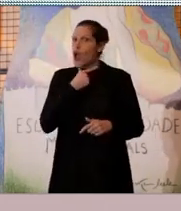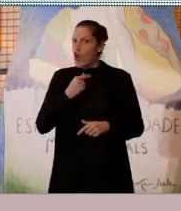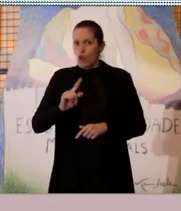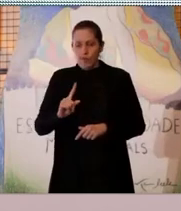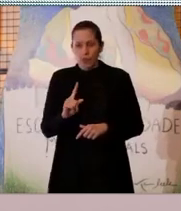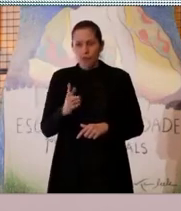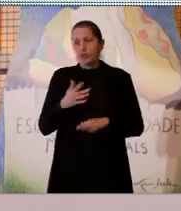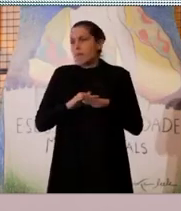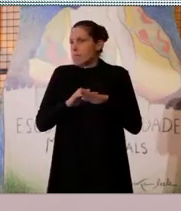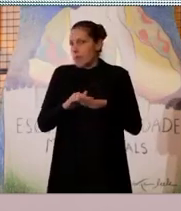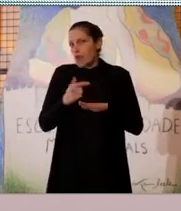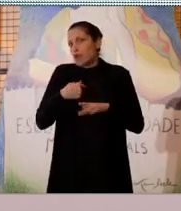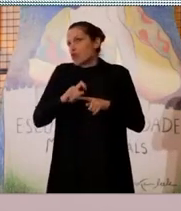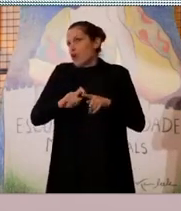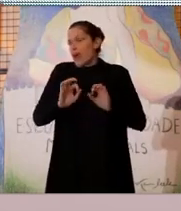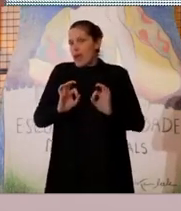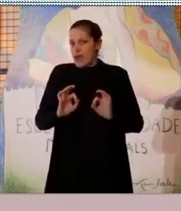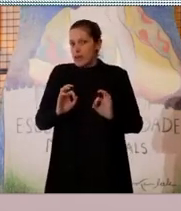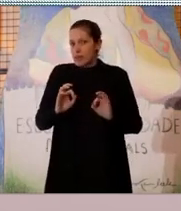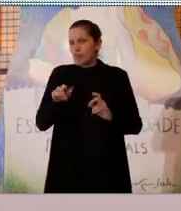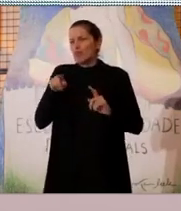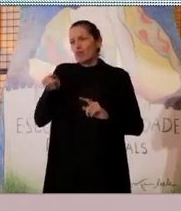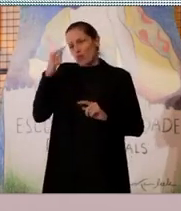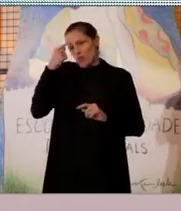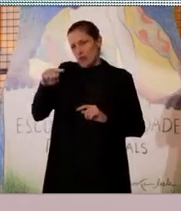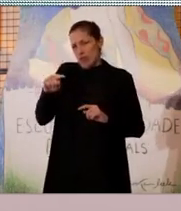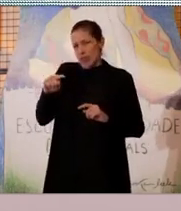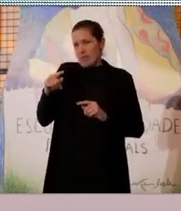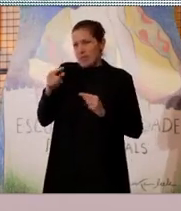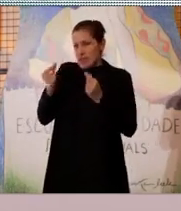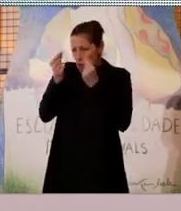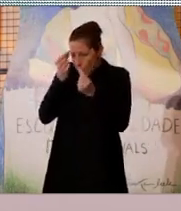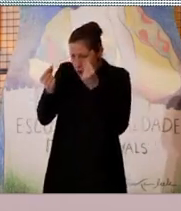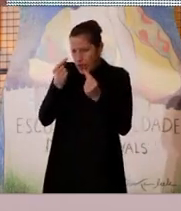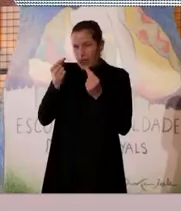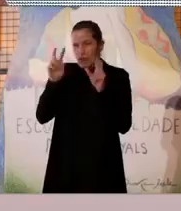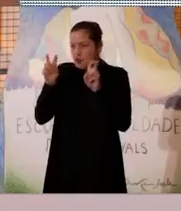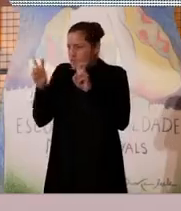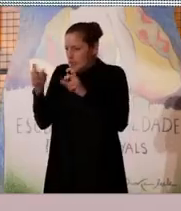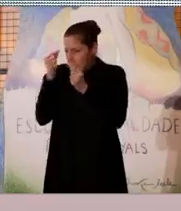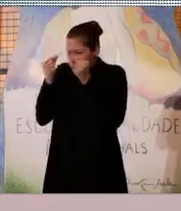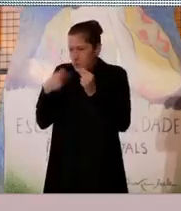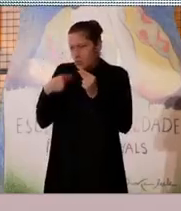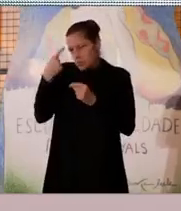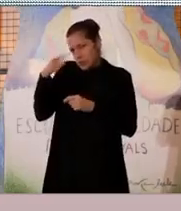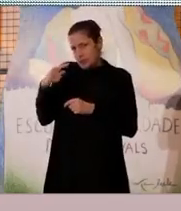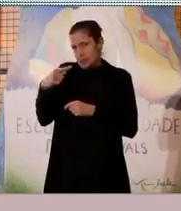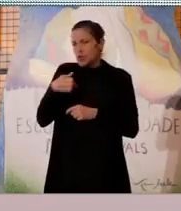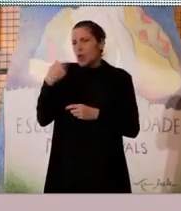así A lo mejor me equivoco tú sabes cómo pienso en las cuestiones concretas Pero a mí no me gusta hacer de las palabras Barrera